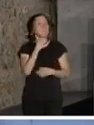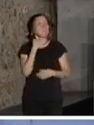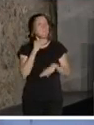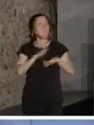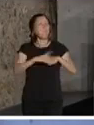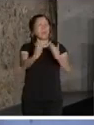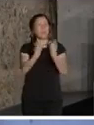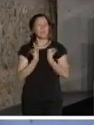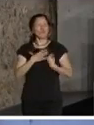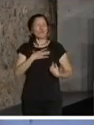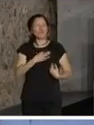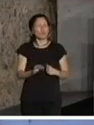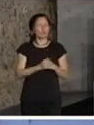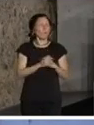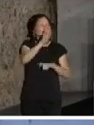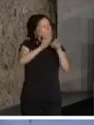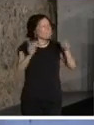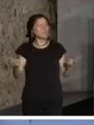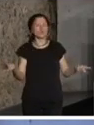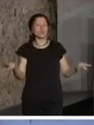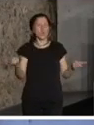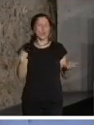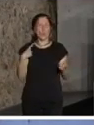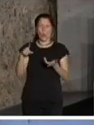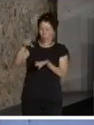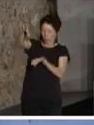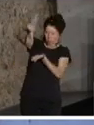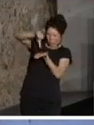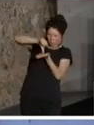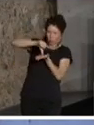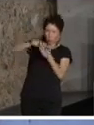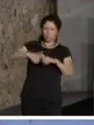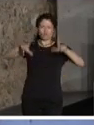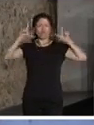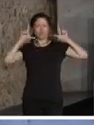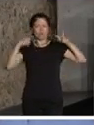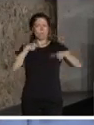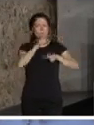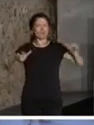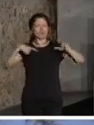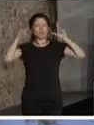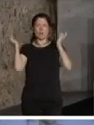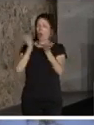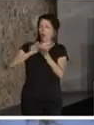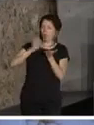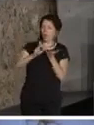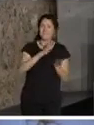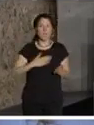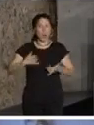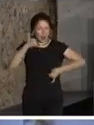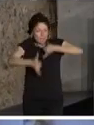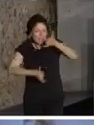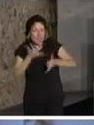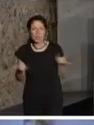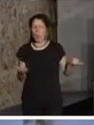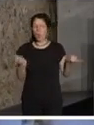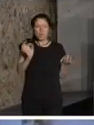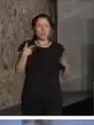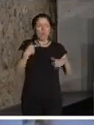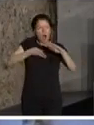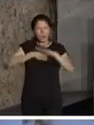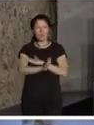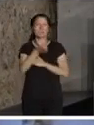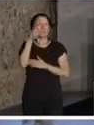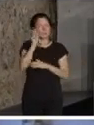badajoz para vivir que ponga a las personas en el centro que tengan espacio para la gente que quiere caminar que quiere ir en bici y con